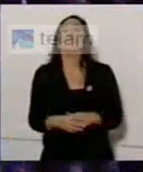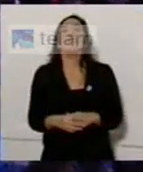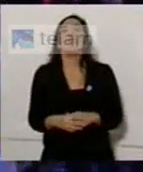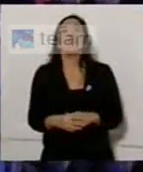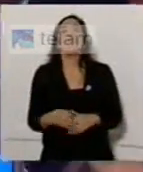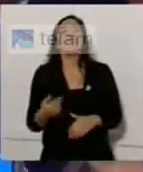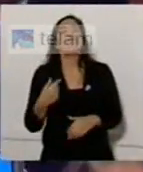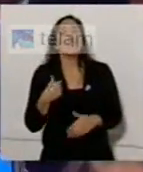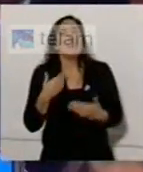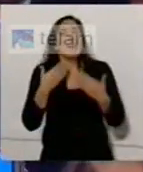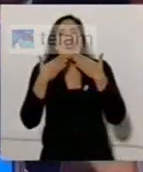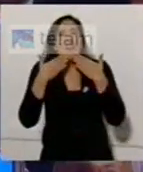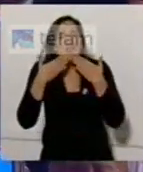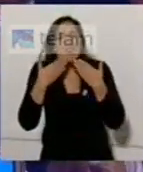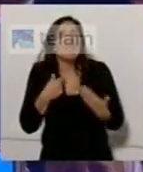yo quiero agradecer